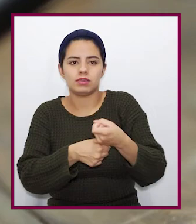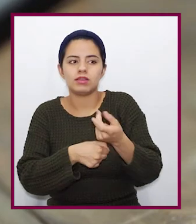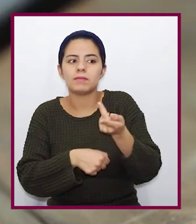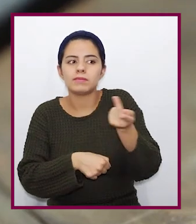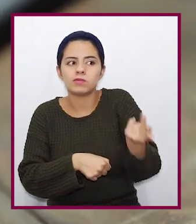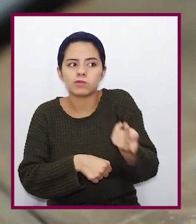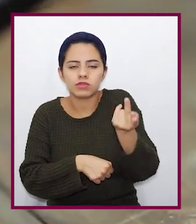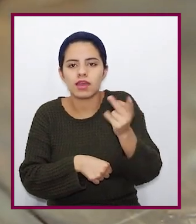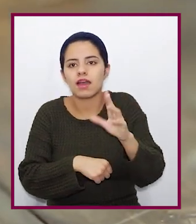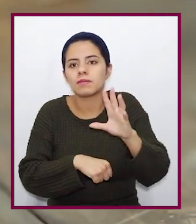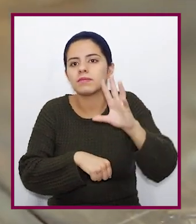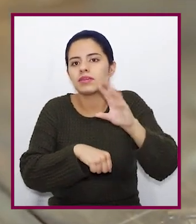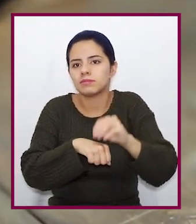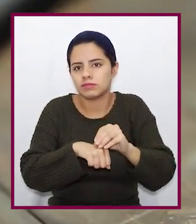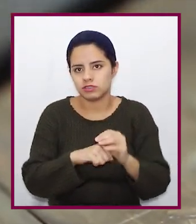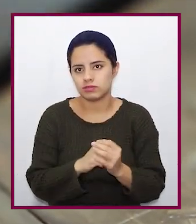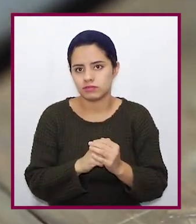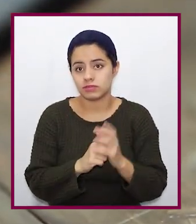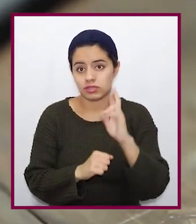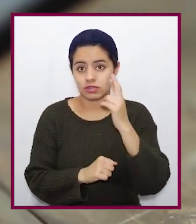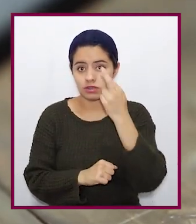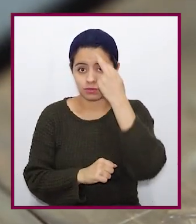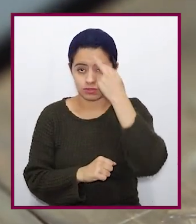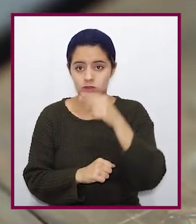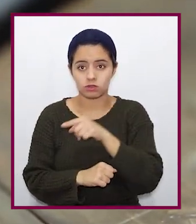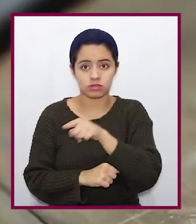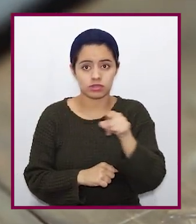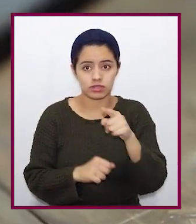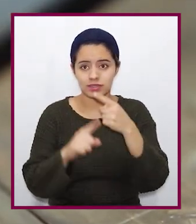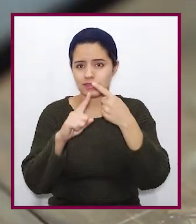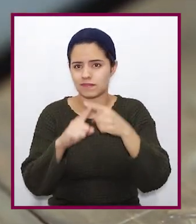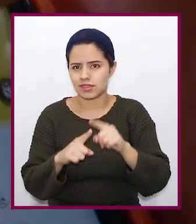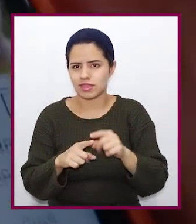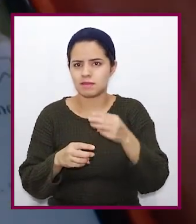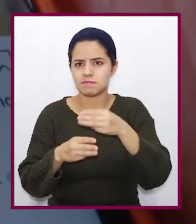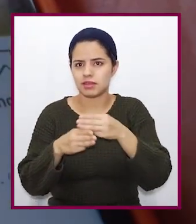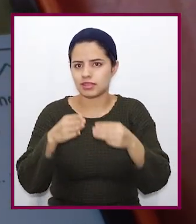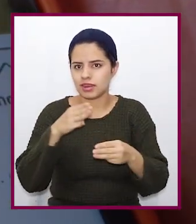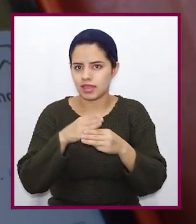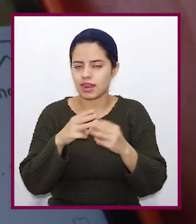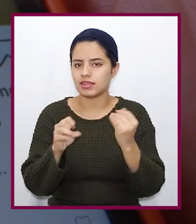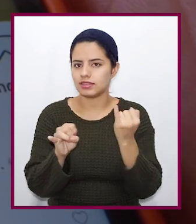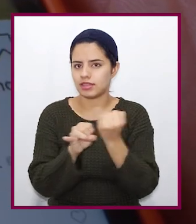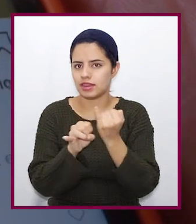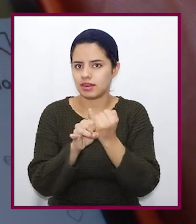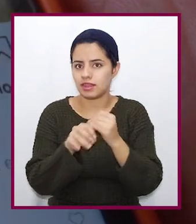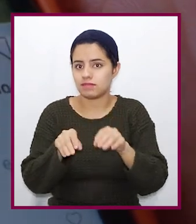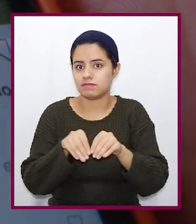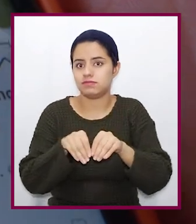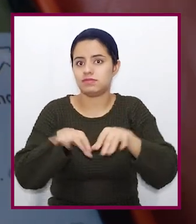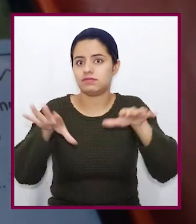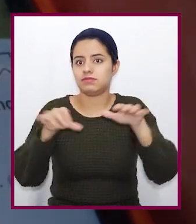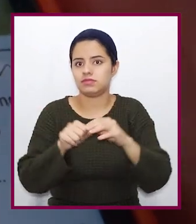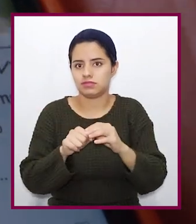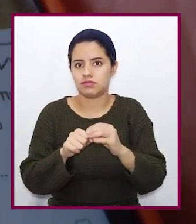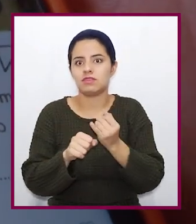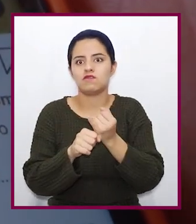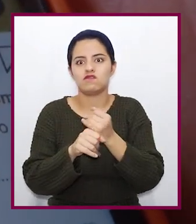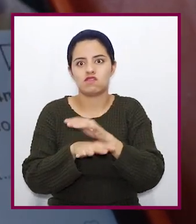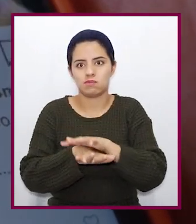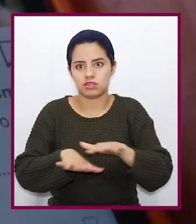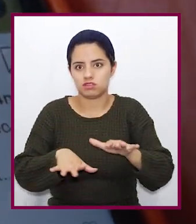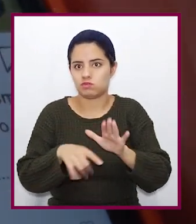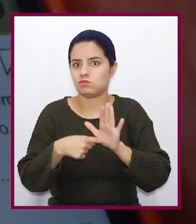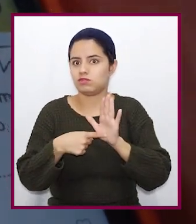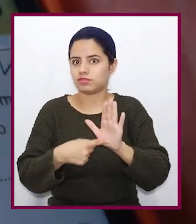hacerlo. Recuerda que cuando subimos cualquier tipo de material a la red, damos mucha información, más de